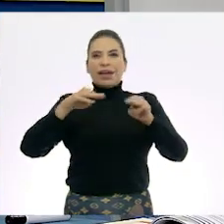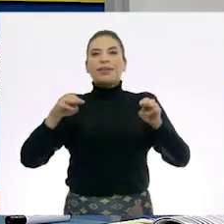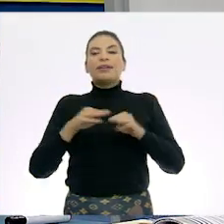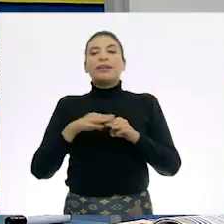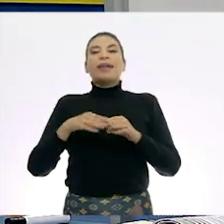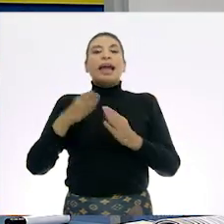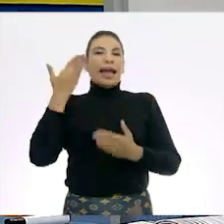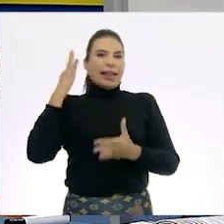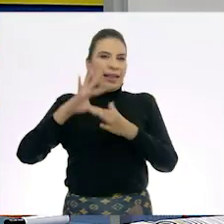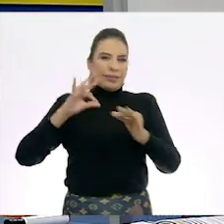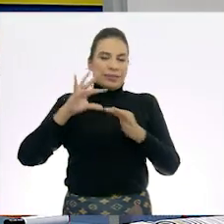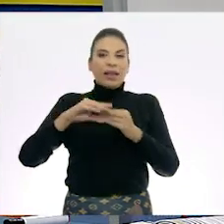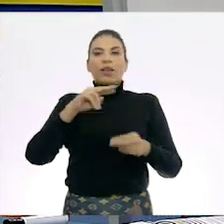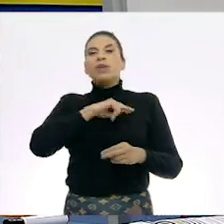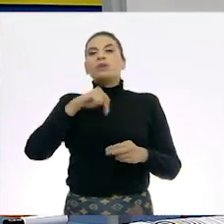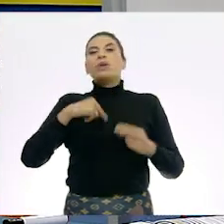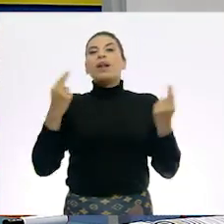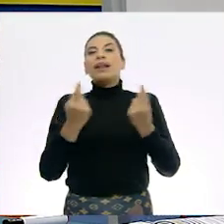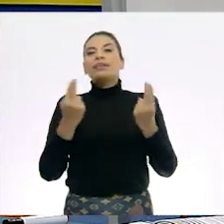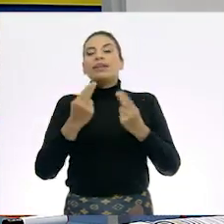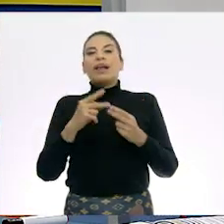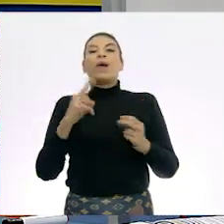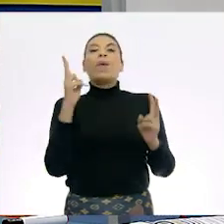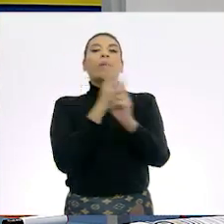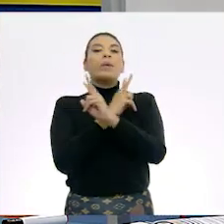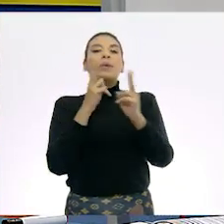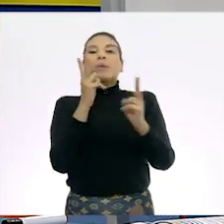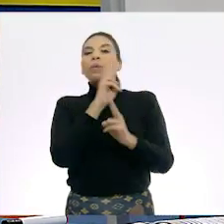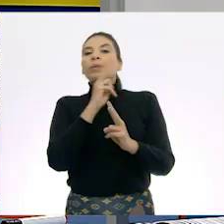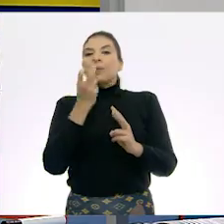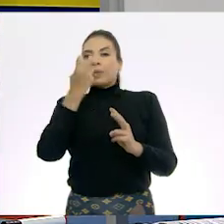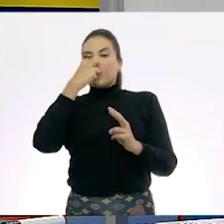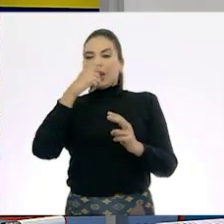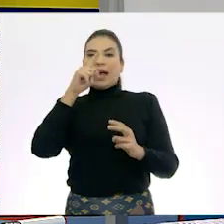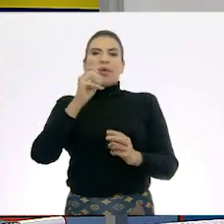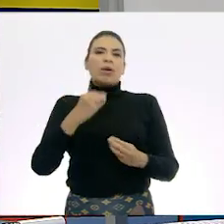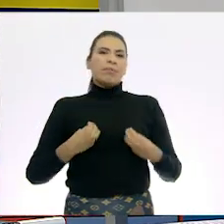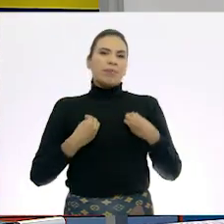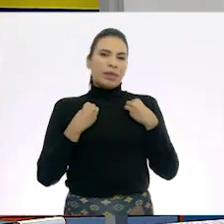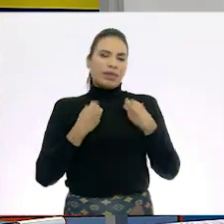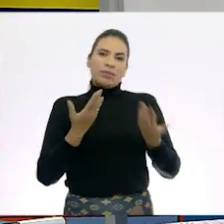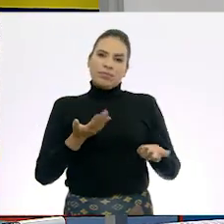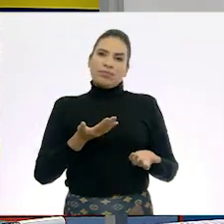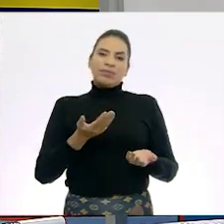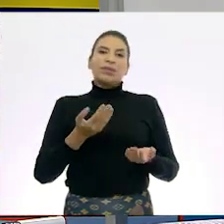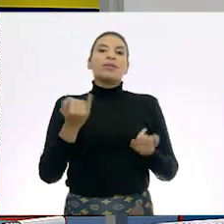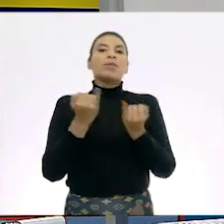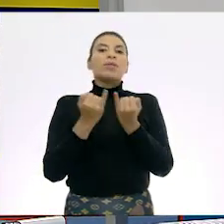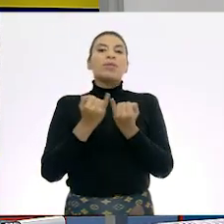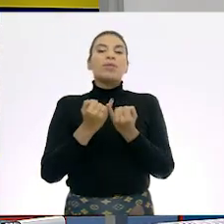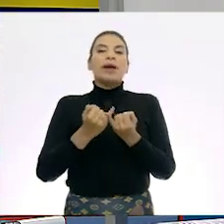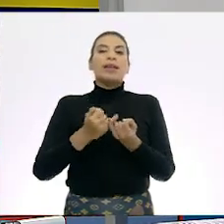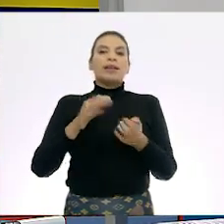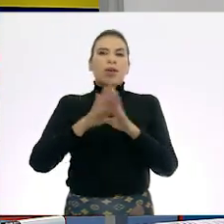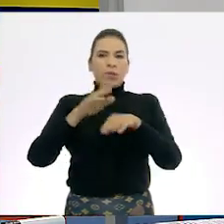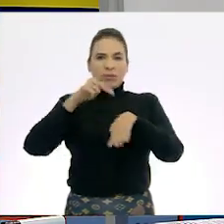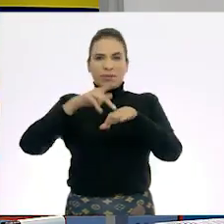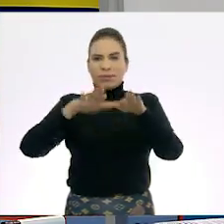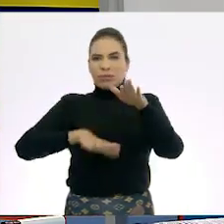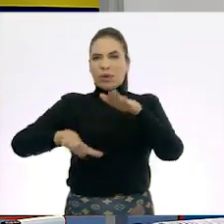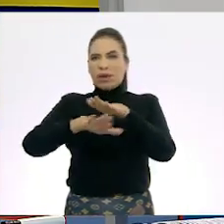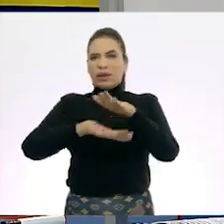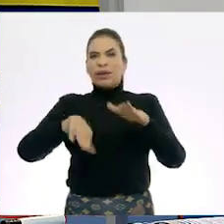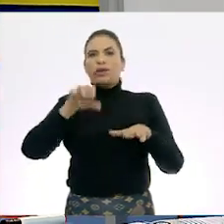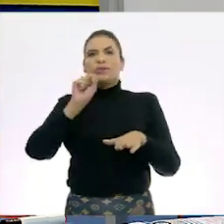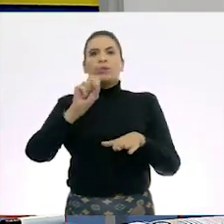comentado anteriormente, nosotros necesitamos oxígeno, agua para vivir, pero también vamos a necesitar del suelo. ¿Por qué crees que